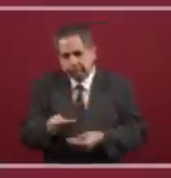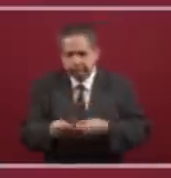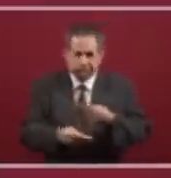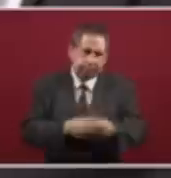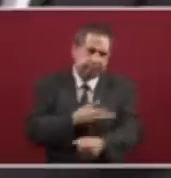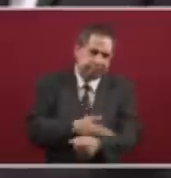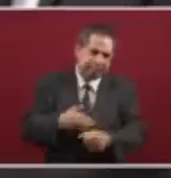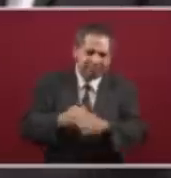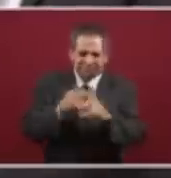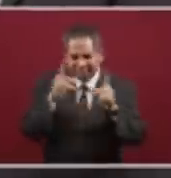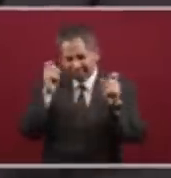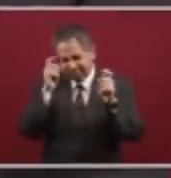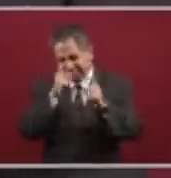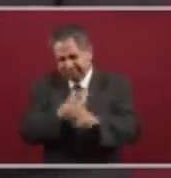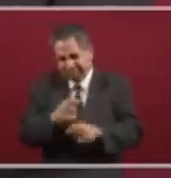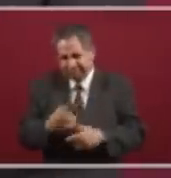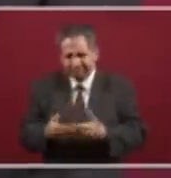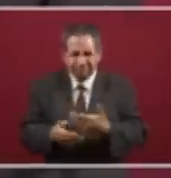complejos